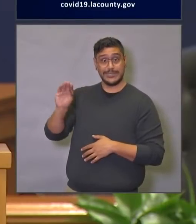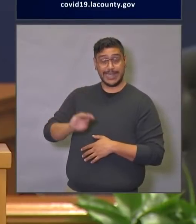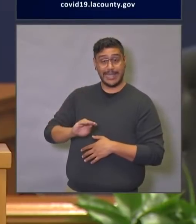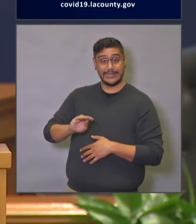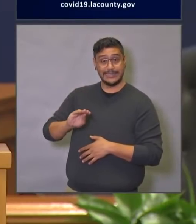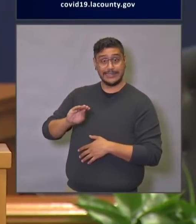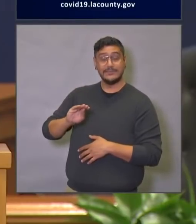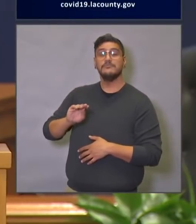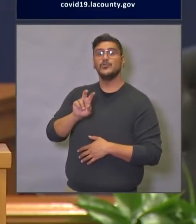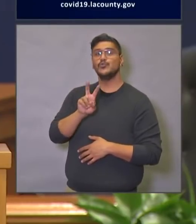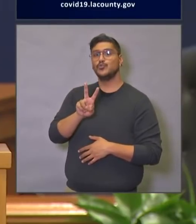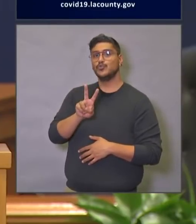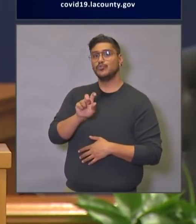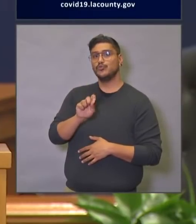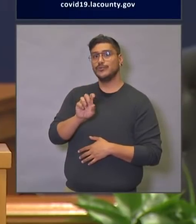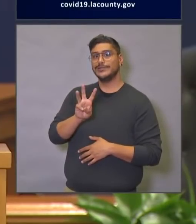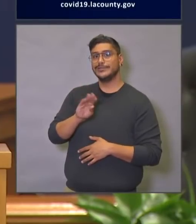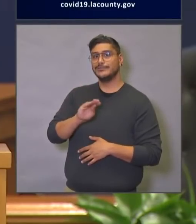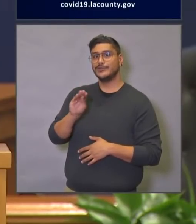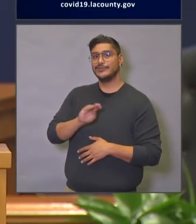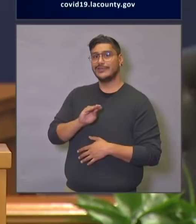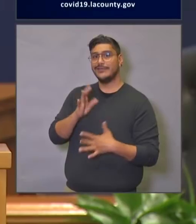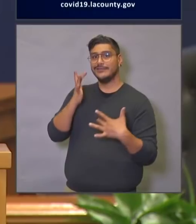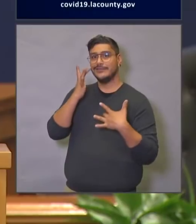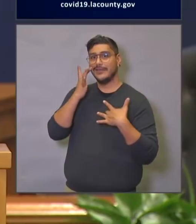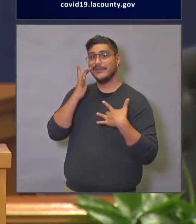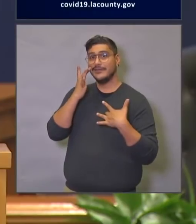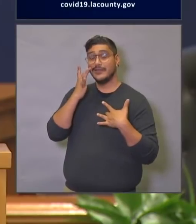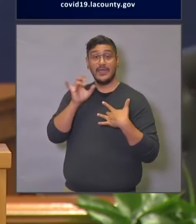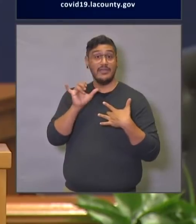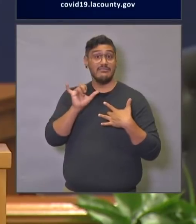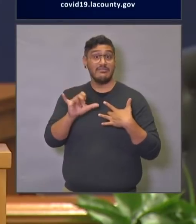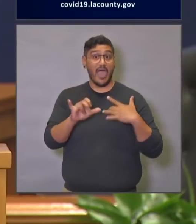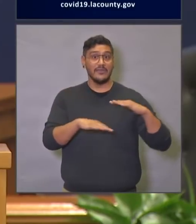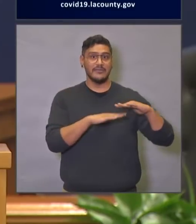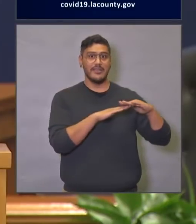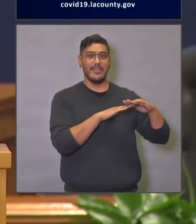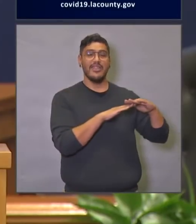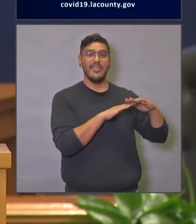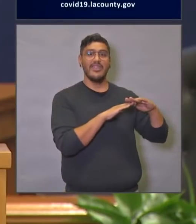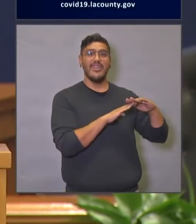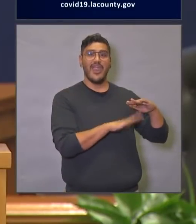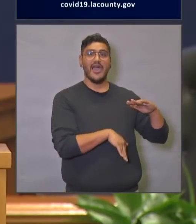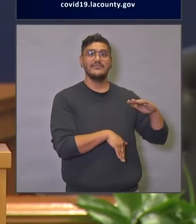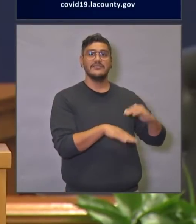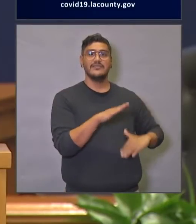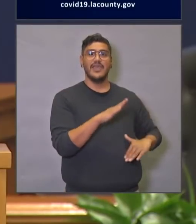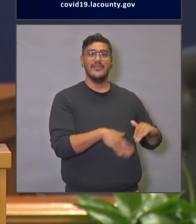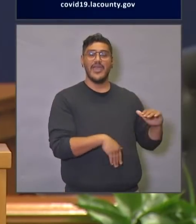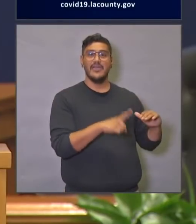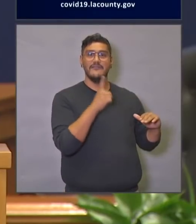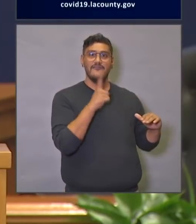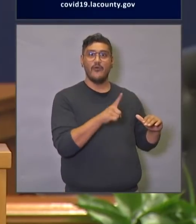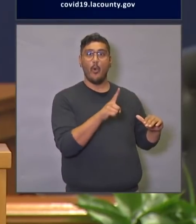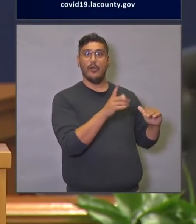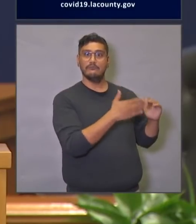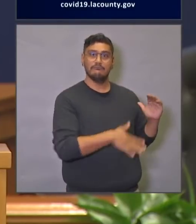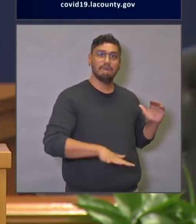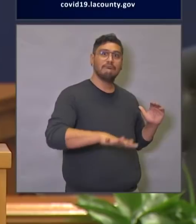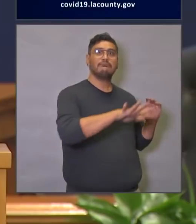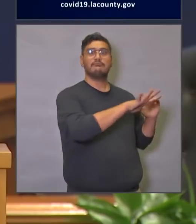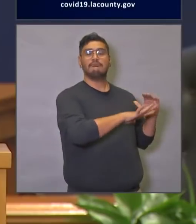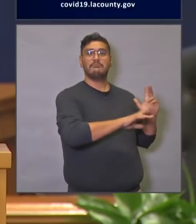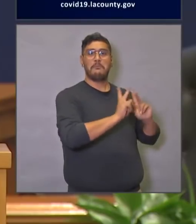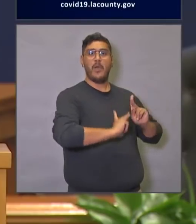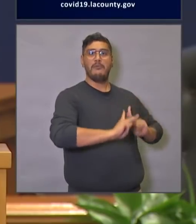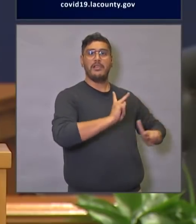del 2.6%. Este número es menos que se reporta para la población general y